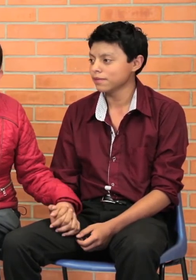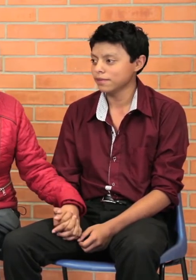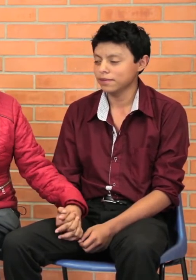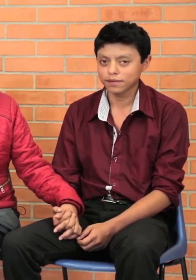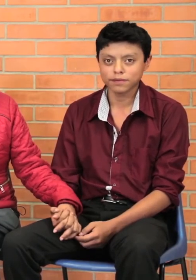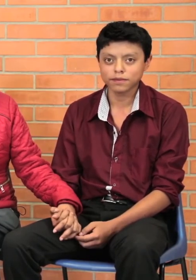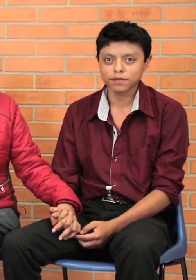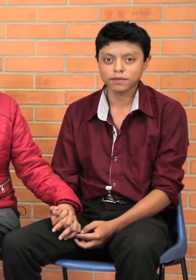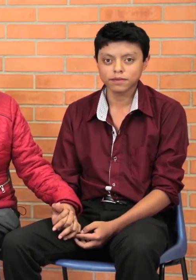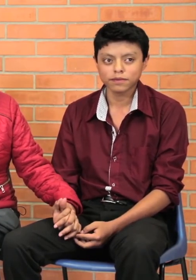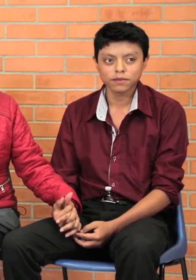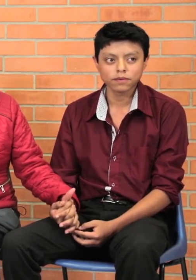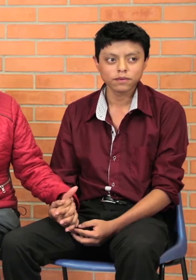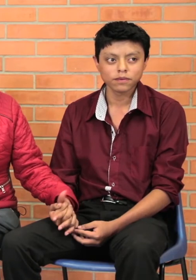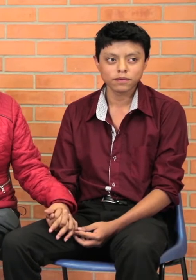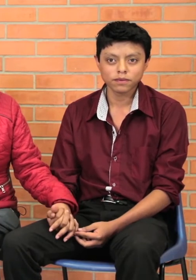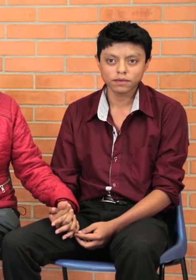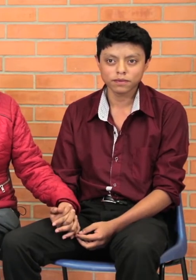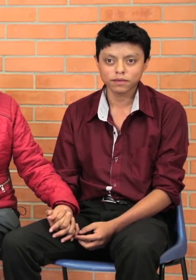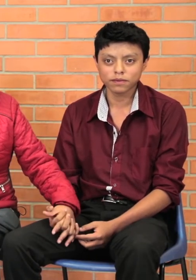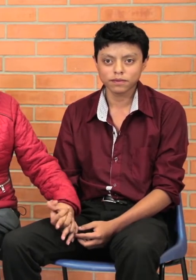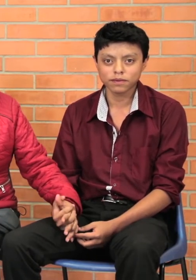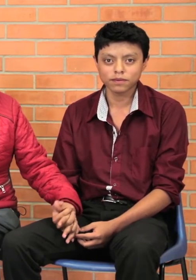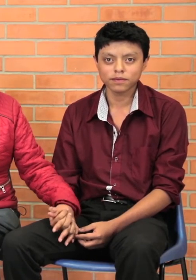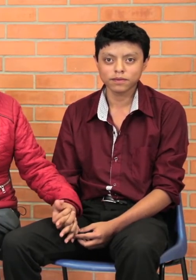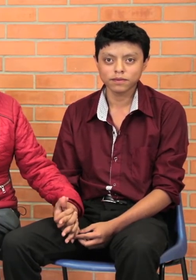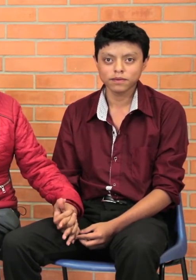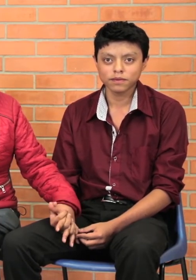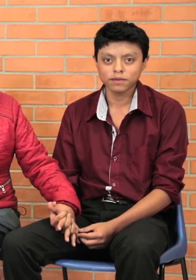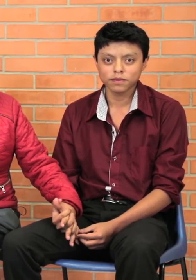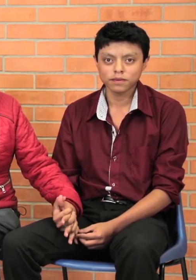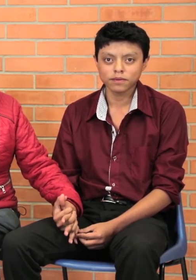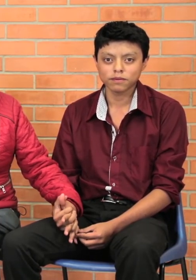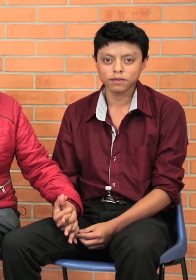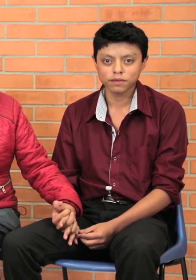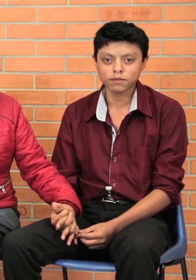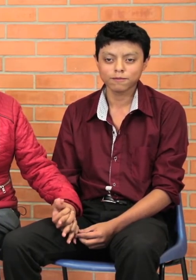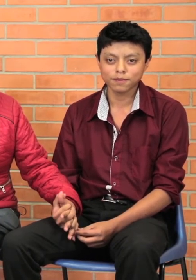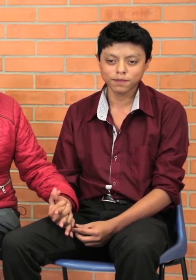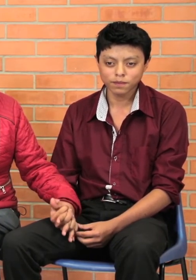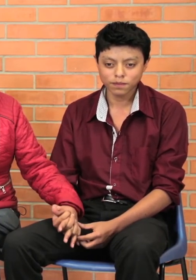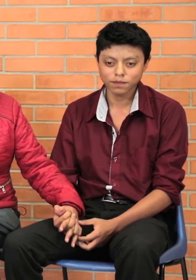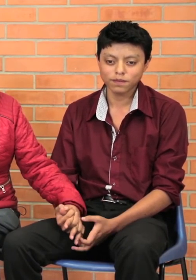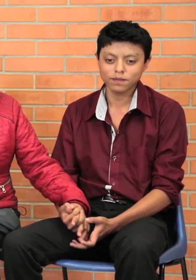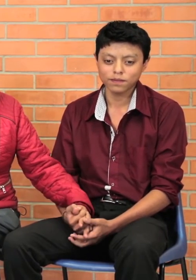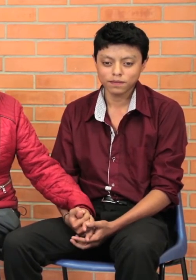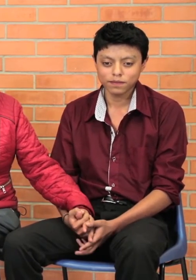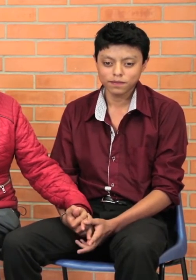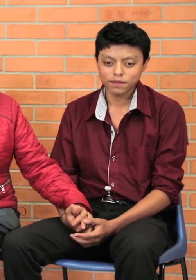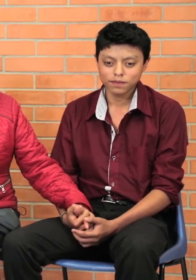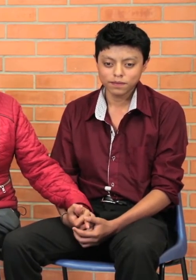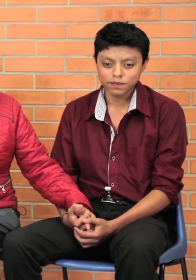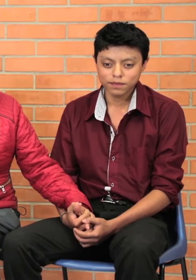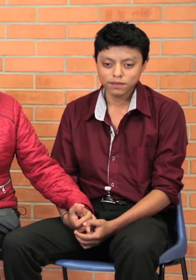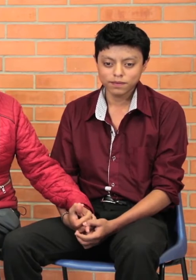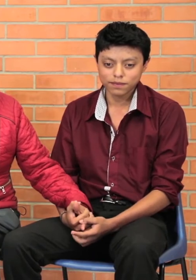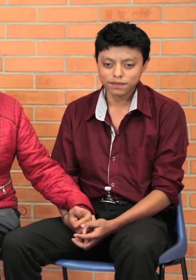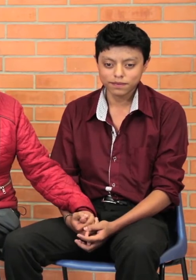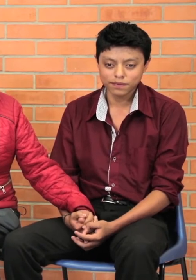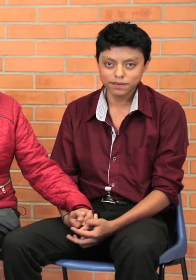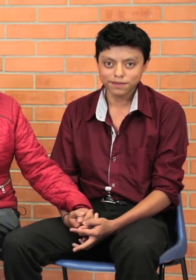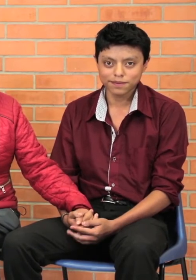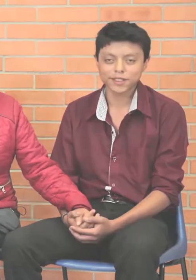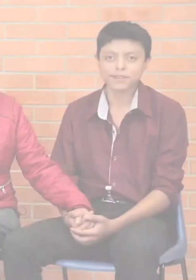porque nos va a mantener así. O sea, a pesar de que pase el tiempo y todo, vamos a seguir igual, o sea, convivir, que es